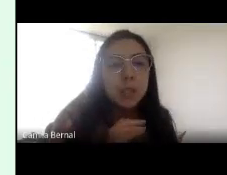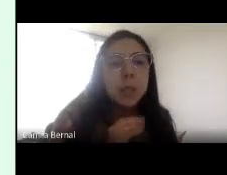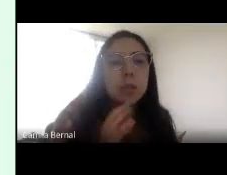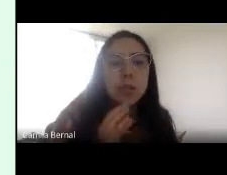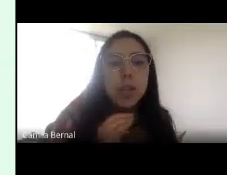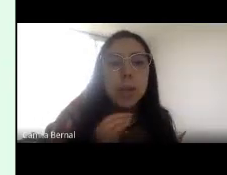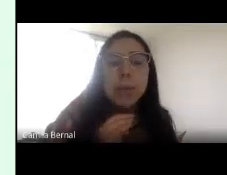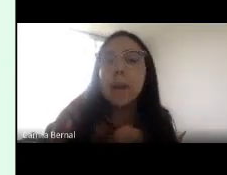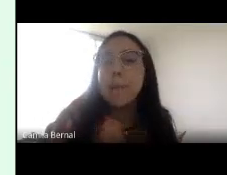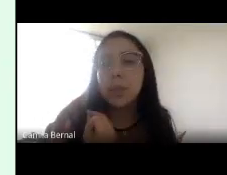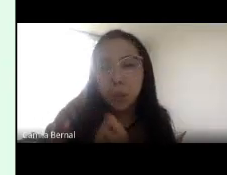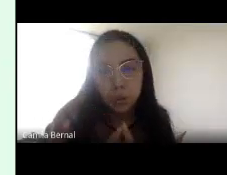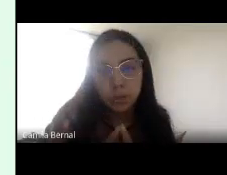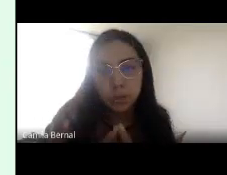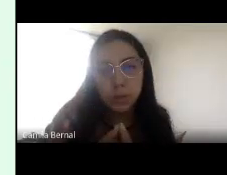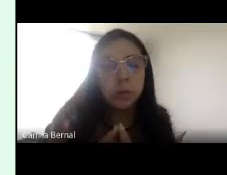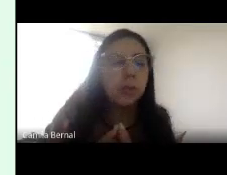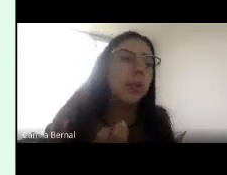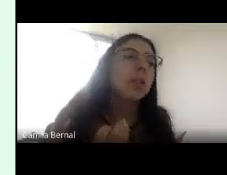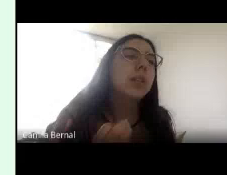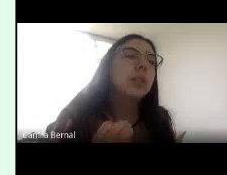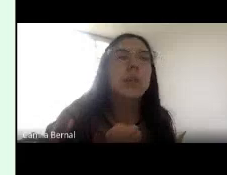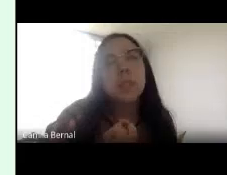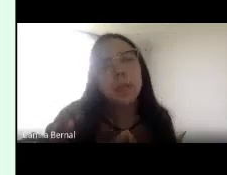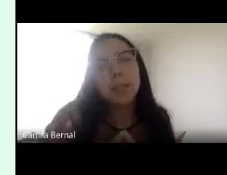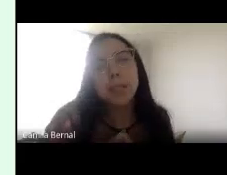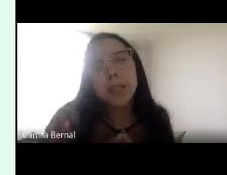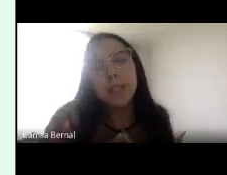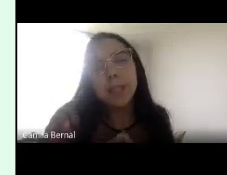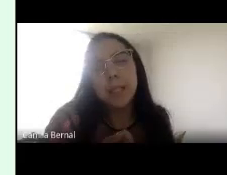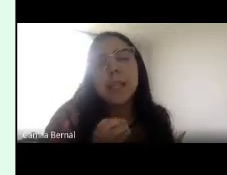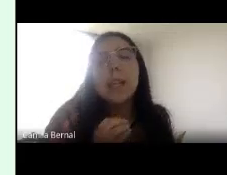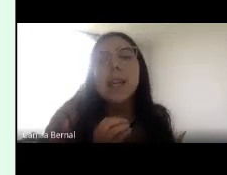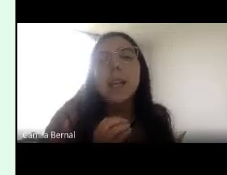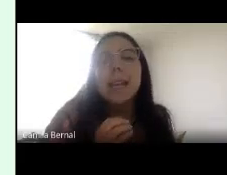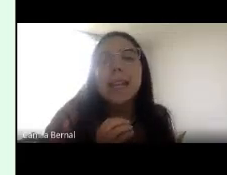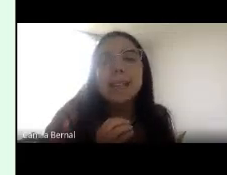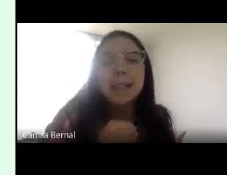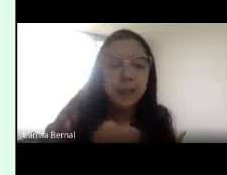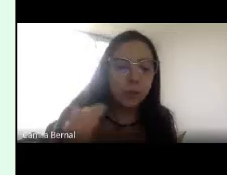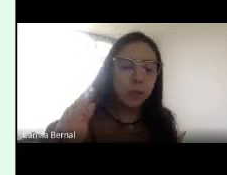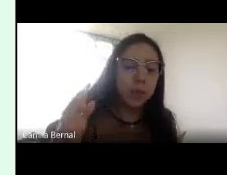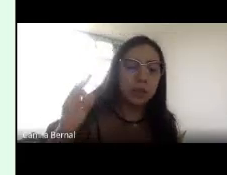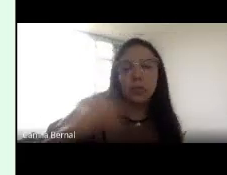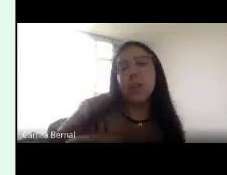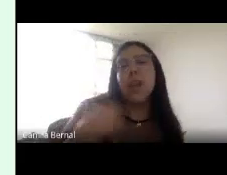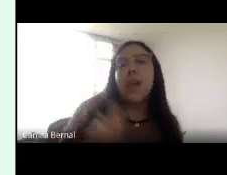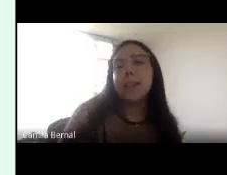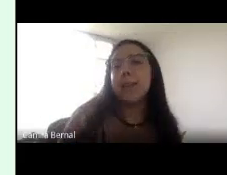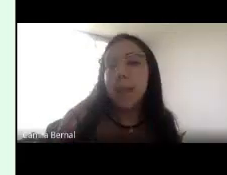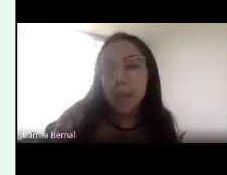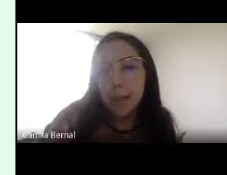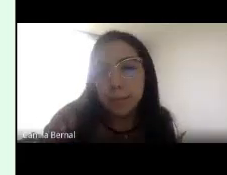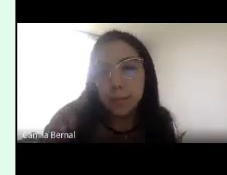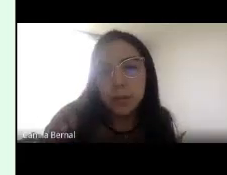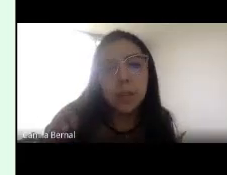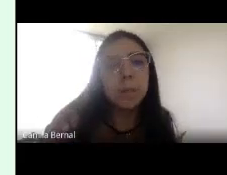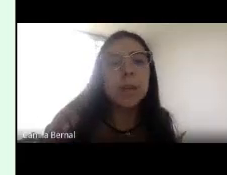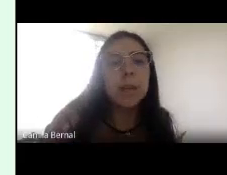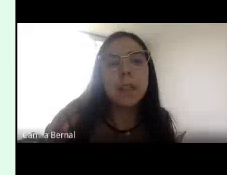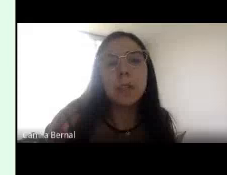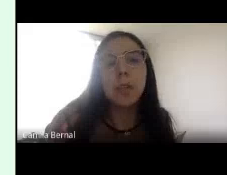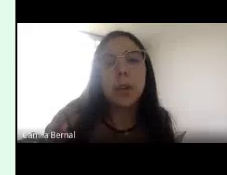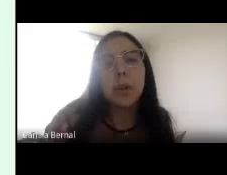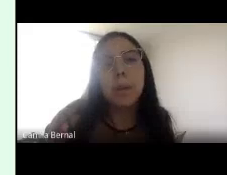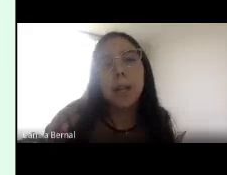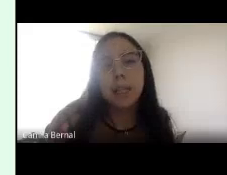de estos parámetros, o también llamadas características, tienen unas unidades de medida. Entonces, para